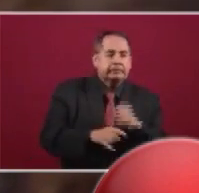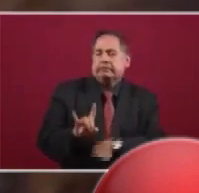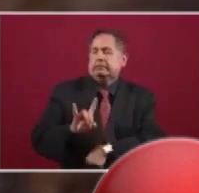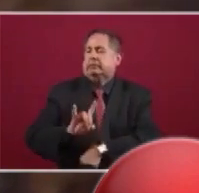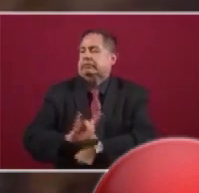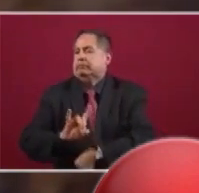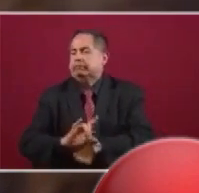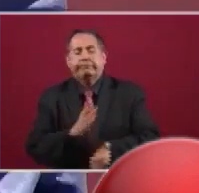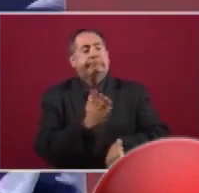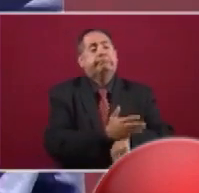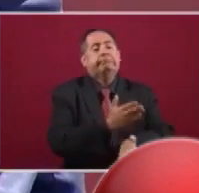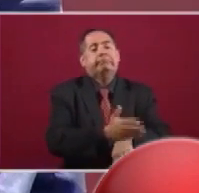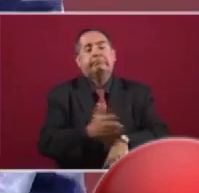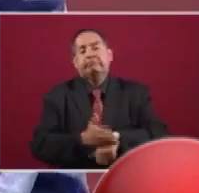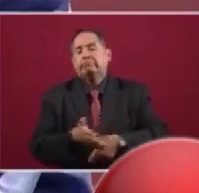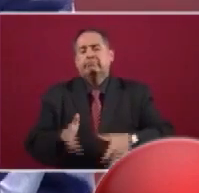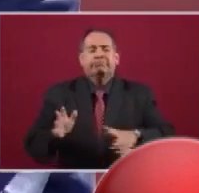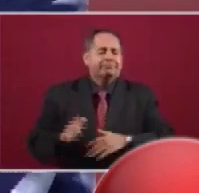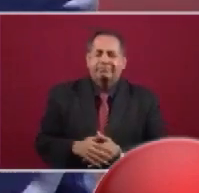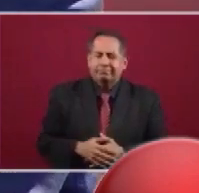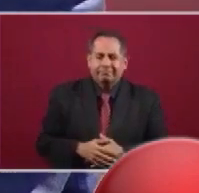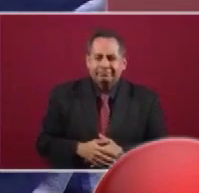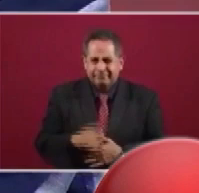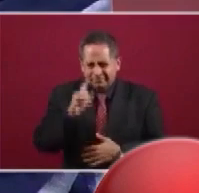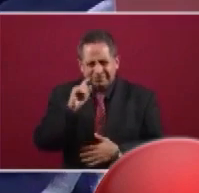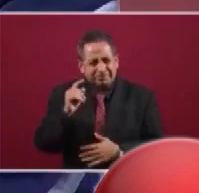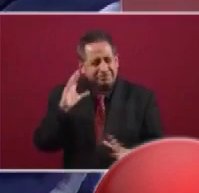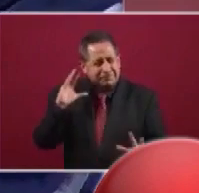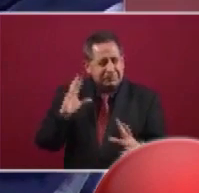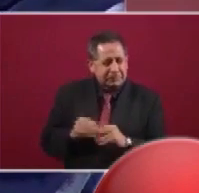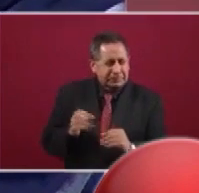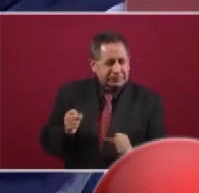simulando. Es que miren cuánto tiempo